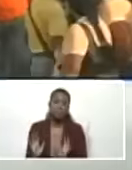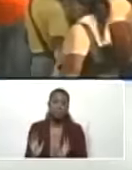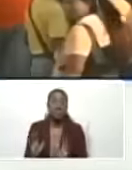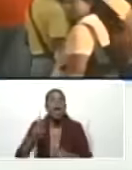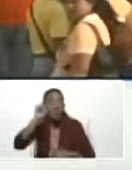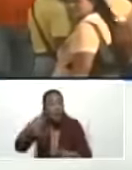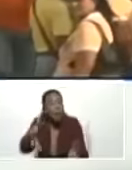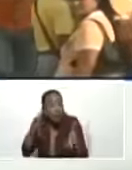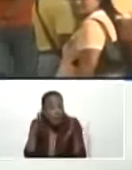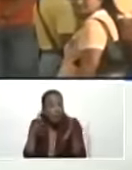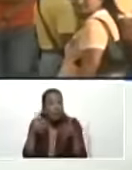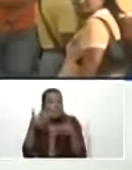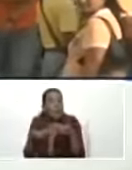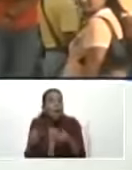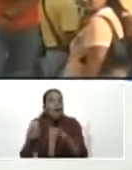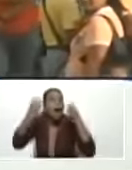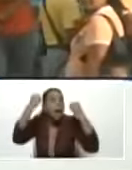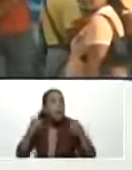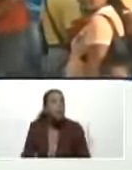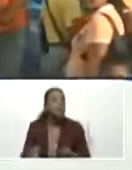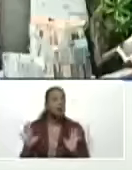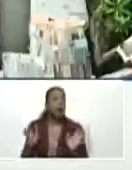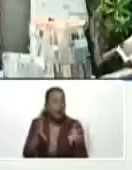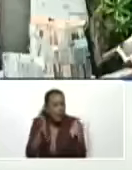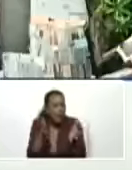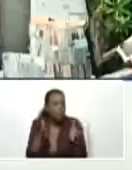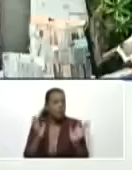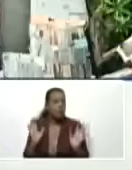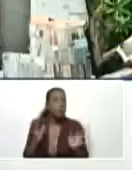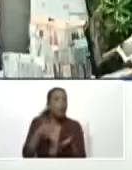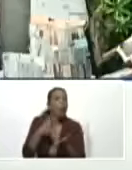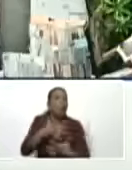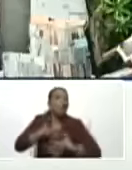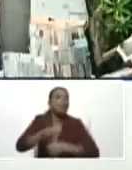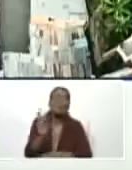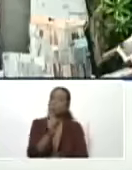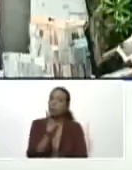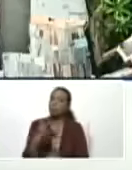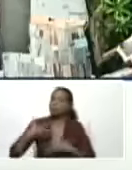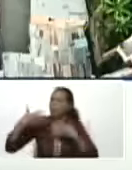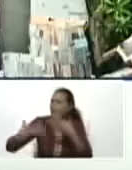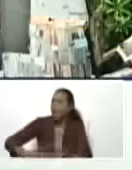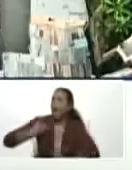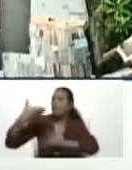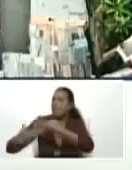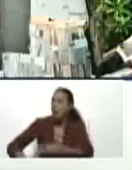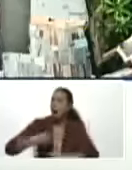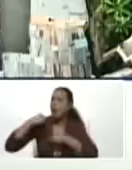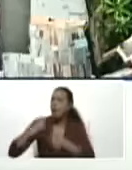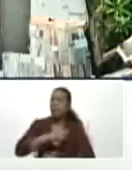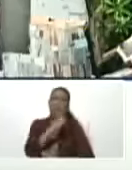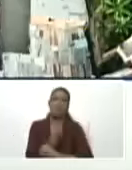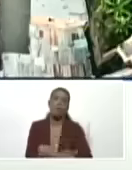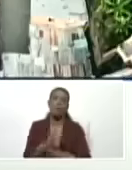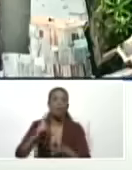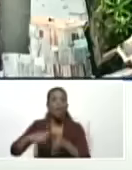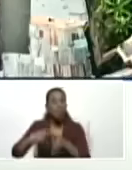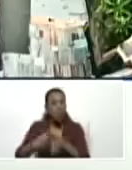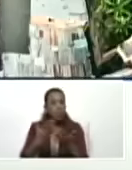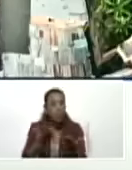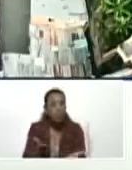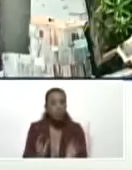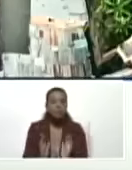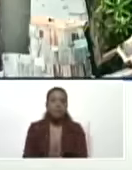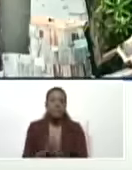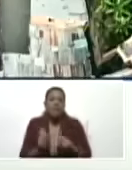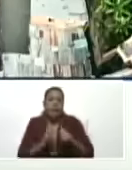Estamos ganando, pero hay que garantizarla con fuerza movilizada y empoderada. Entonces,